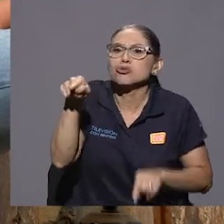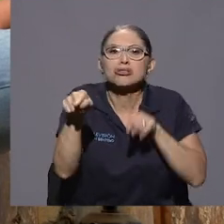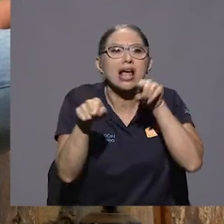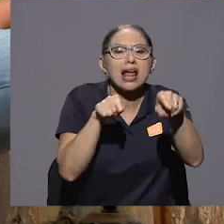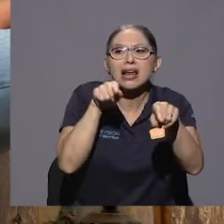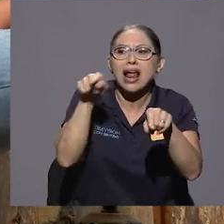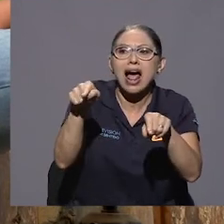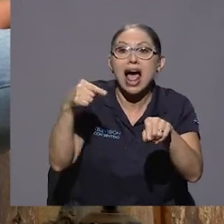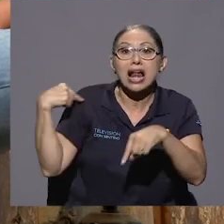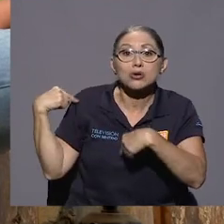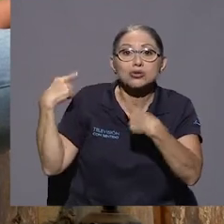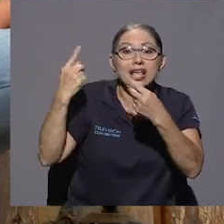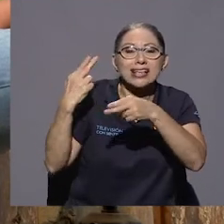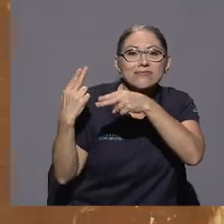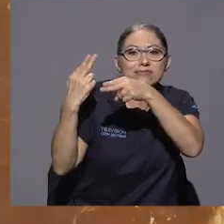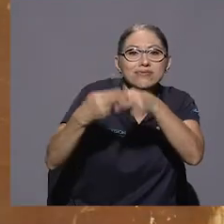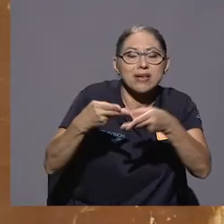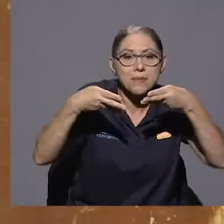medios tradicionales.